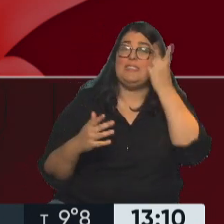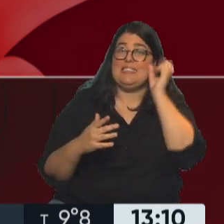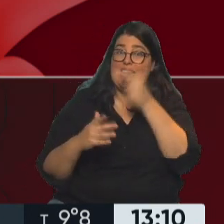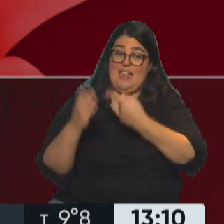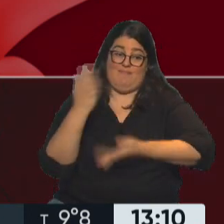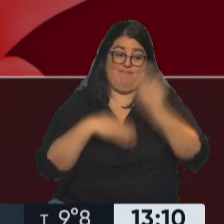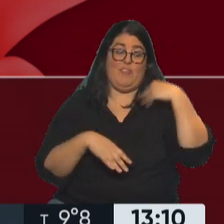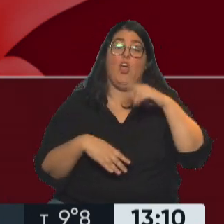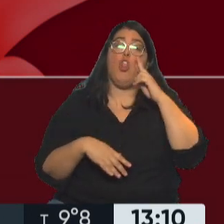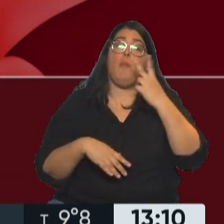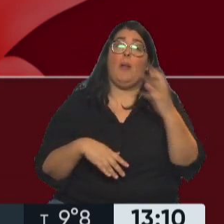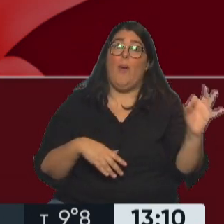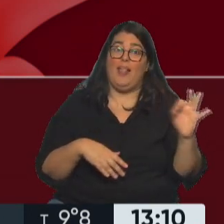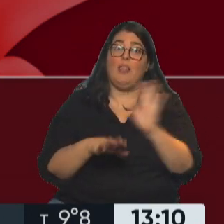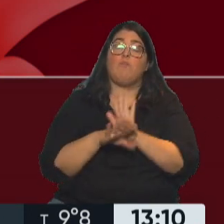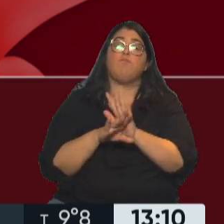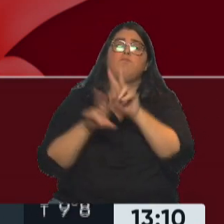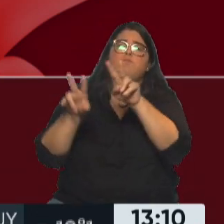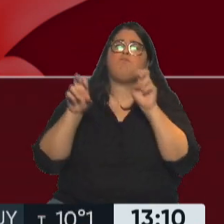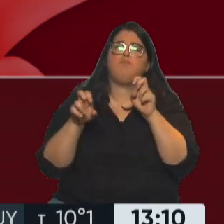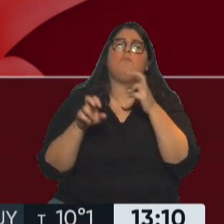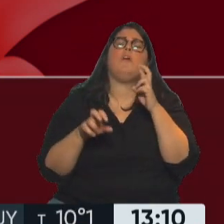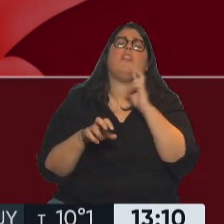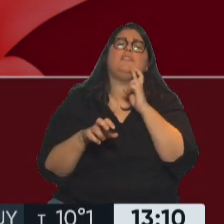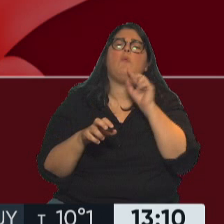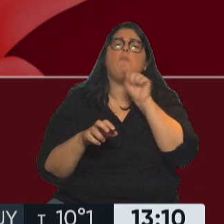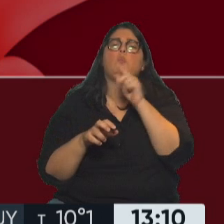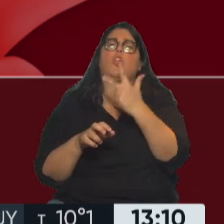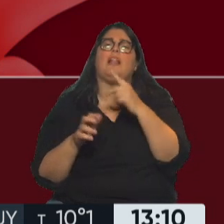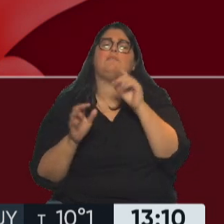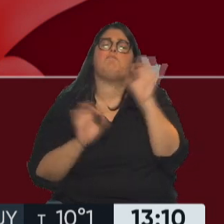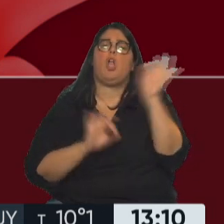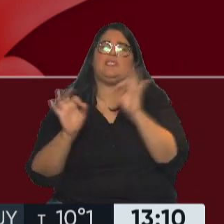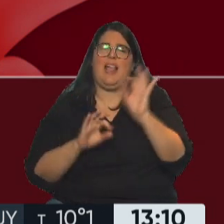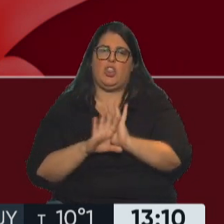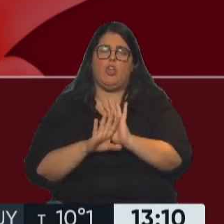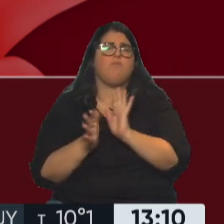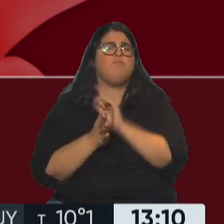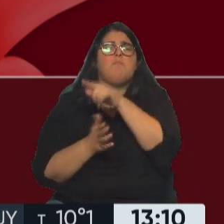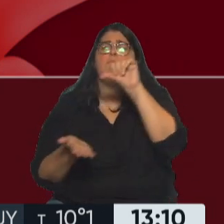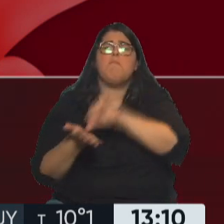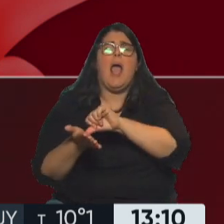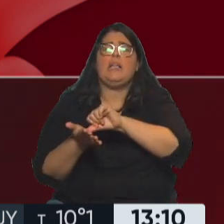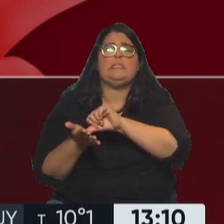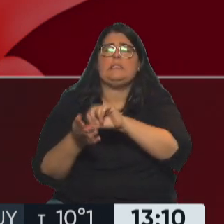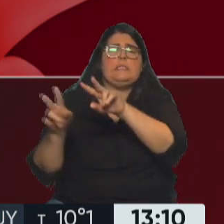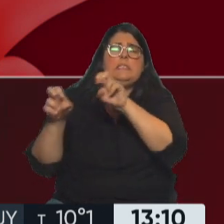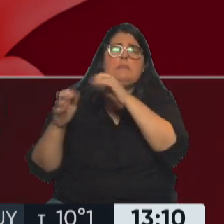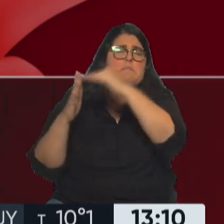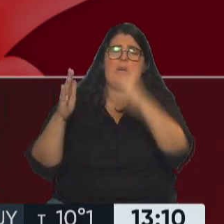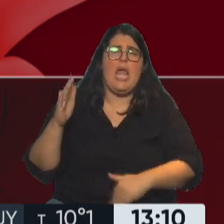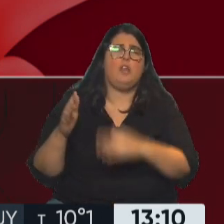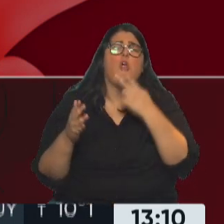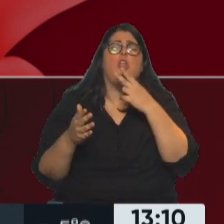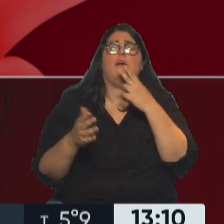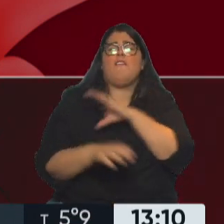2020 recaudó, el porcentaje de recaudación fue de 19,3%. Es de los países más bajos en presión